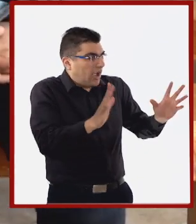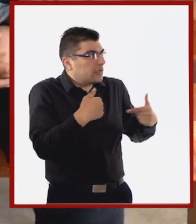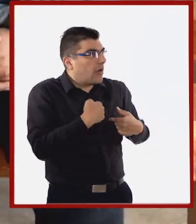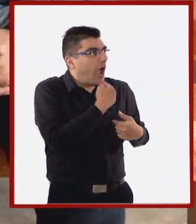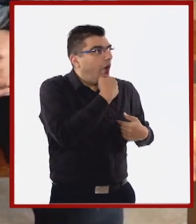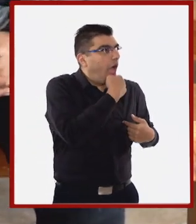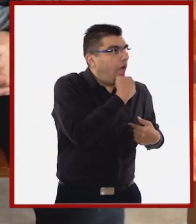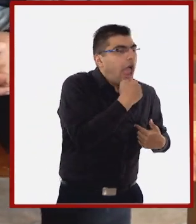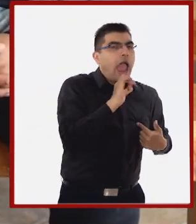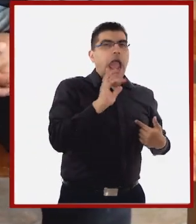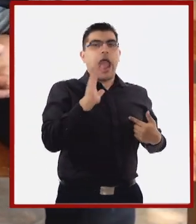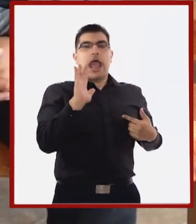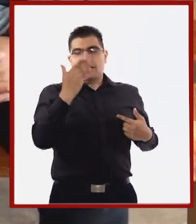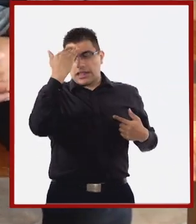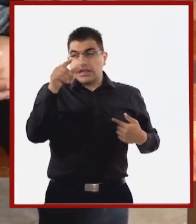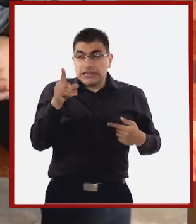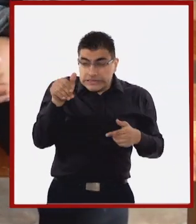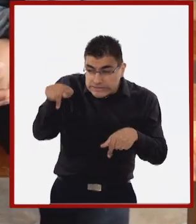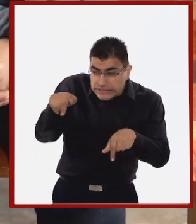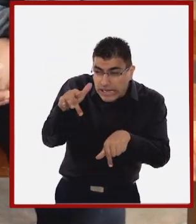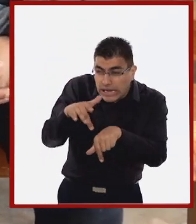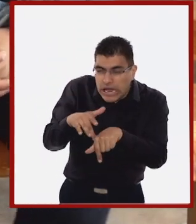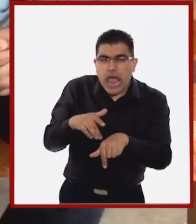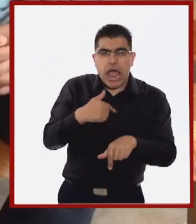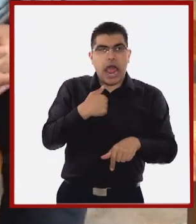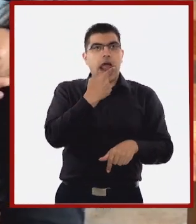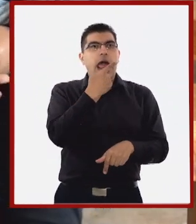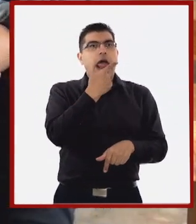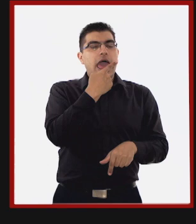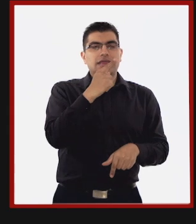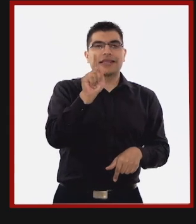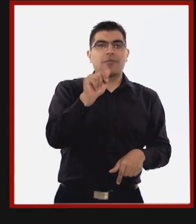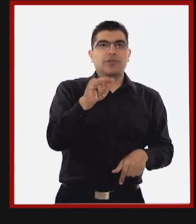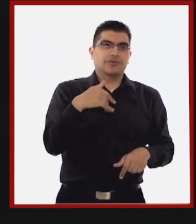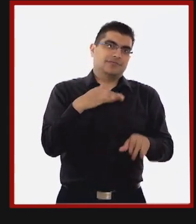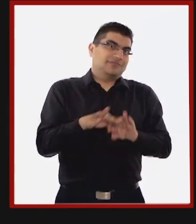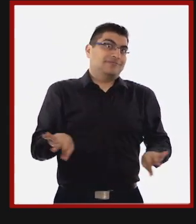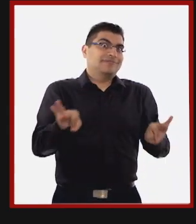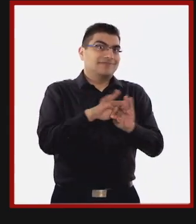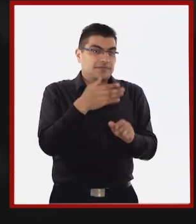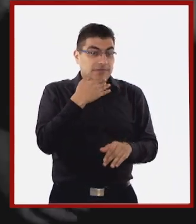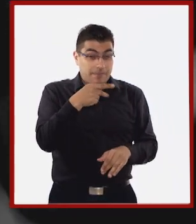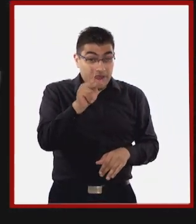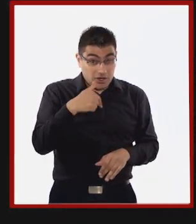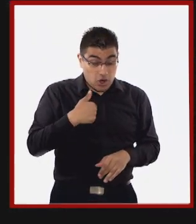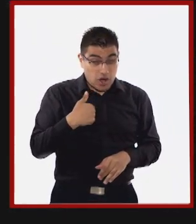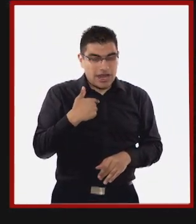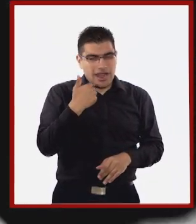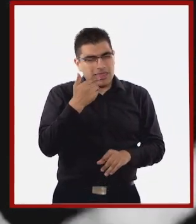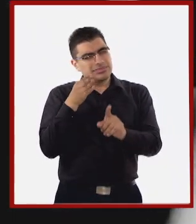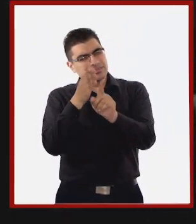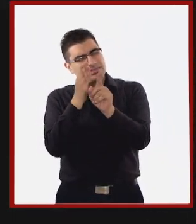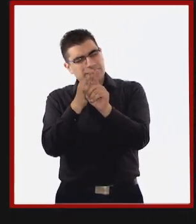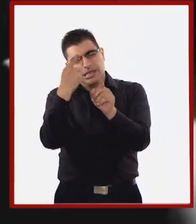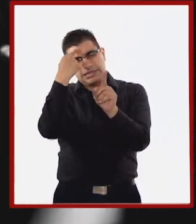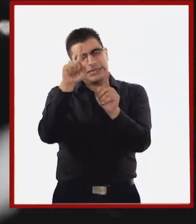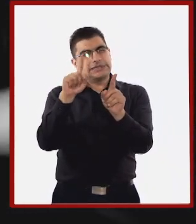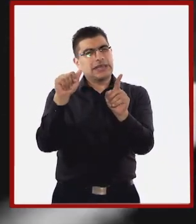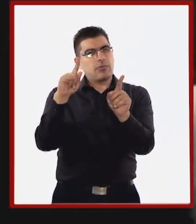acá. Pues es como indispensable, ¿no? Pero no fue algo como que nosotros vamos a hacer rap en zapoteco,